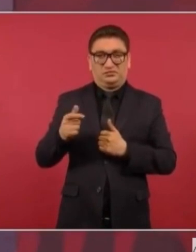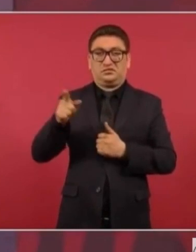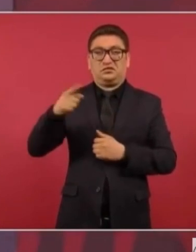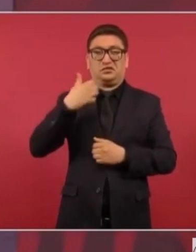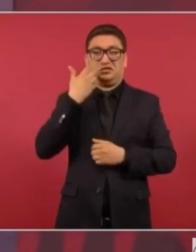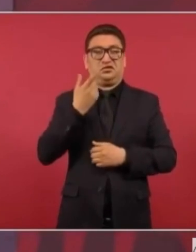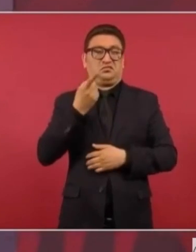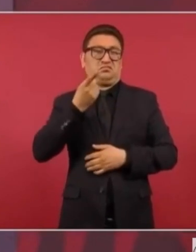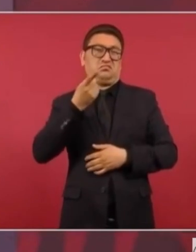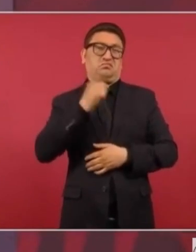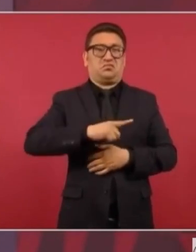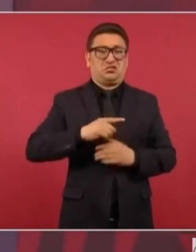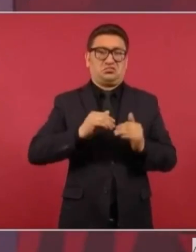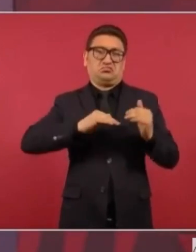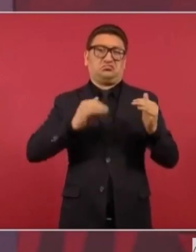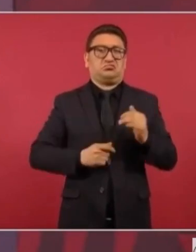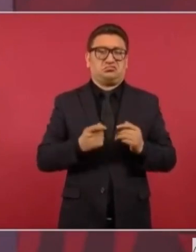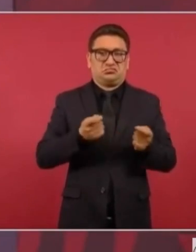autoritaria,